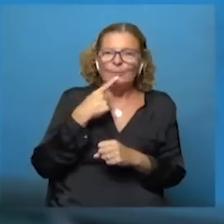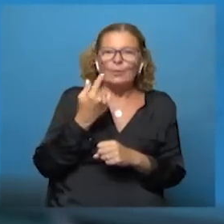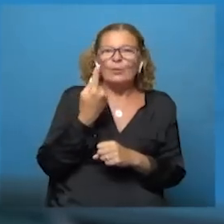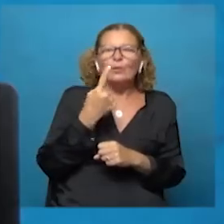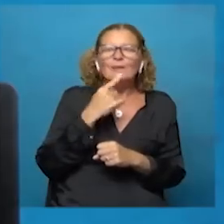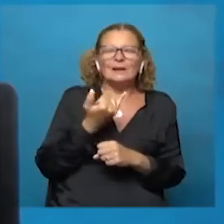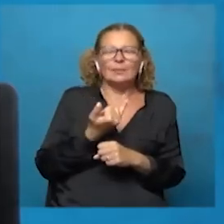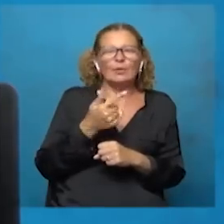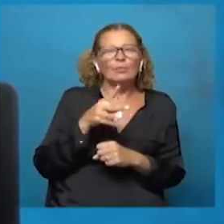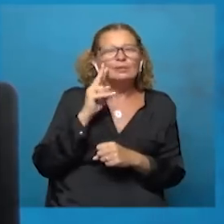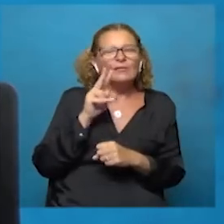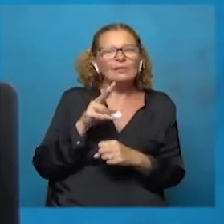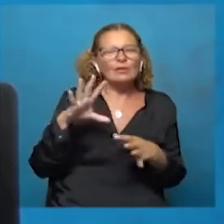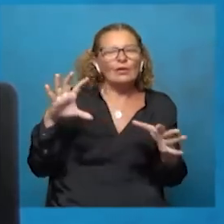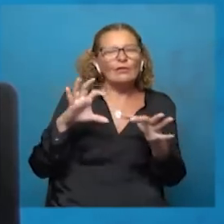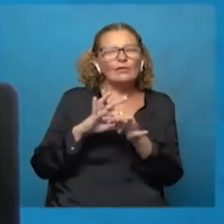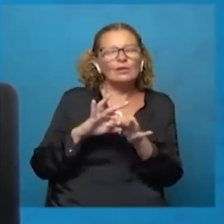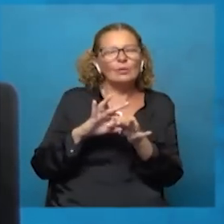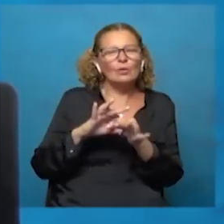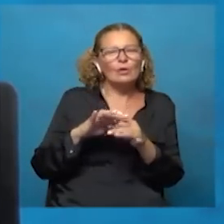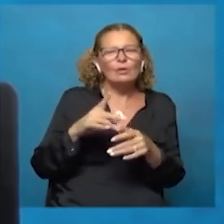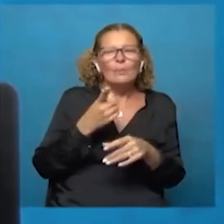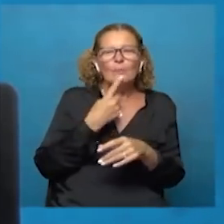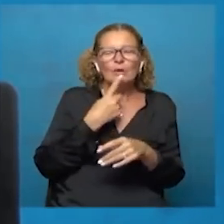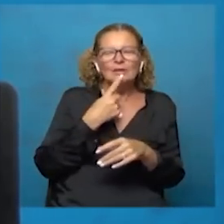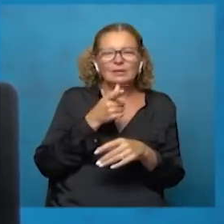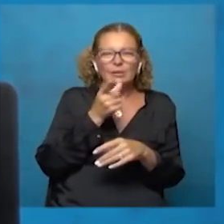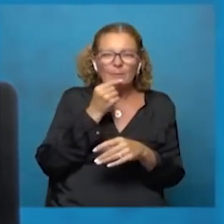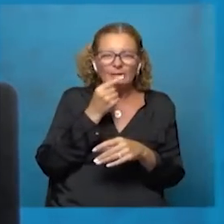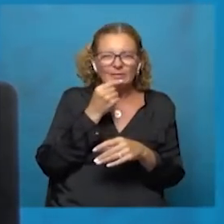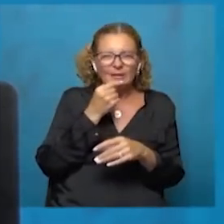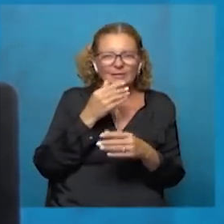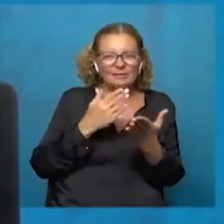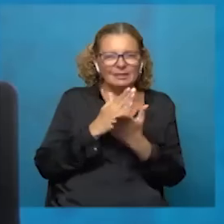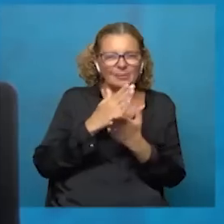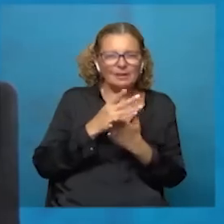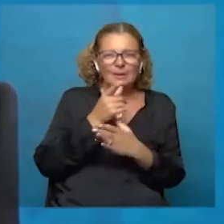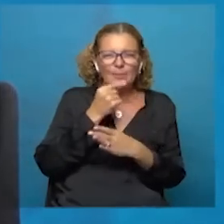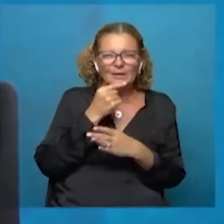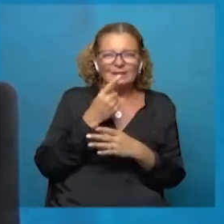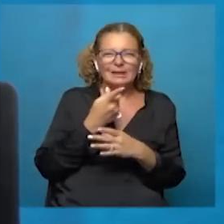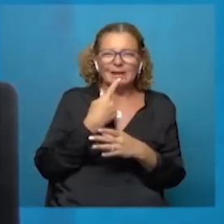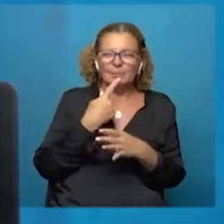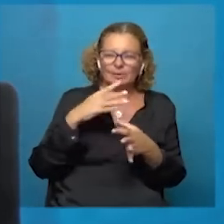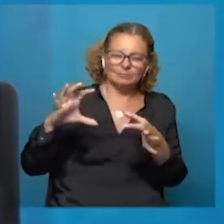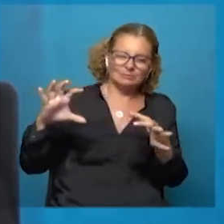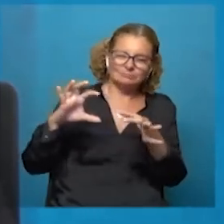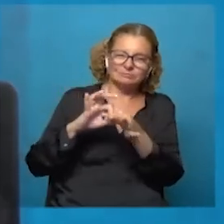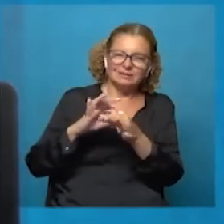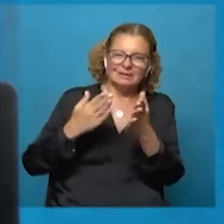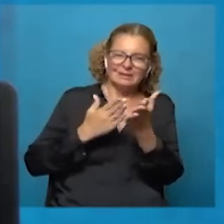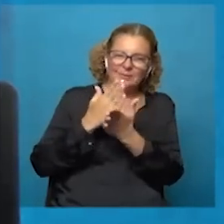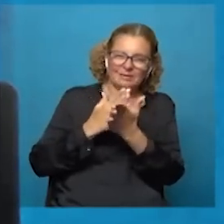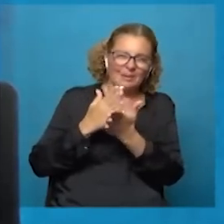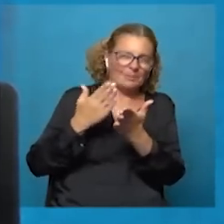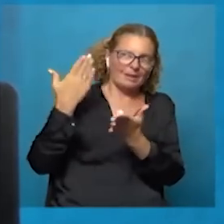Y cómo estás viendo hoy el vínculo entre los jerarcas políticos y la policía porque siempre el vínculo entre la policía y la política no ahora sino a lo largo